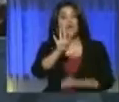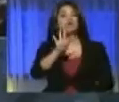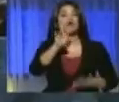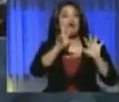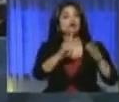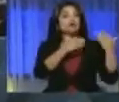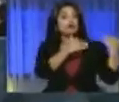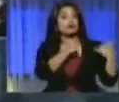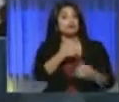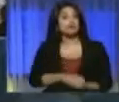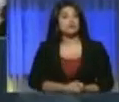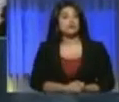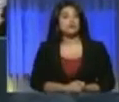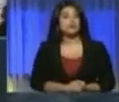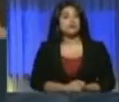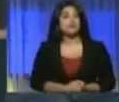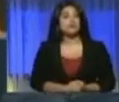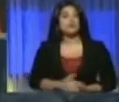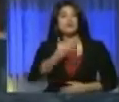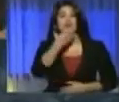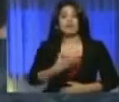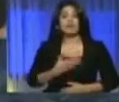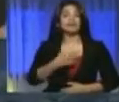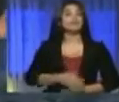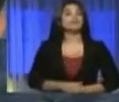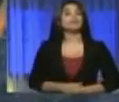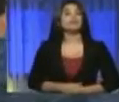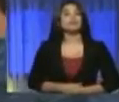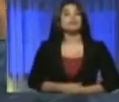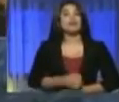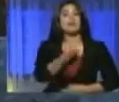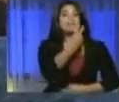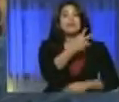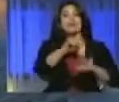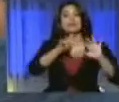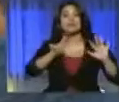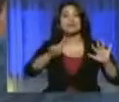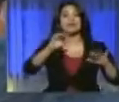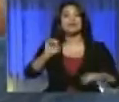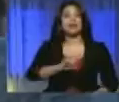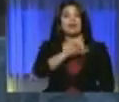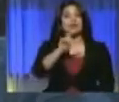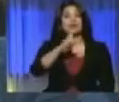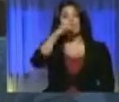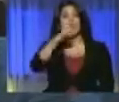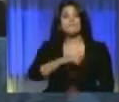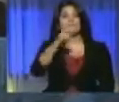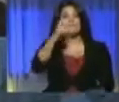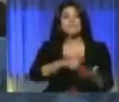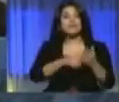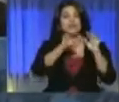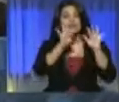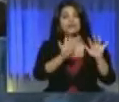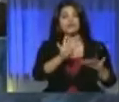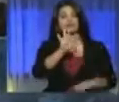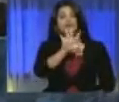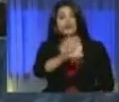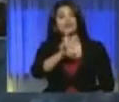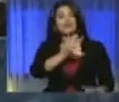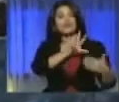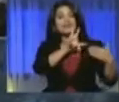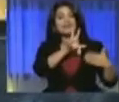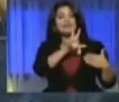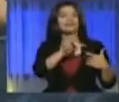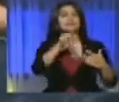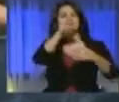1948. Luego aparece otra vez Fidel Castro. 26 de julio, 1953. Asalto al